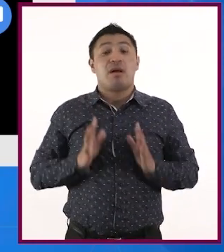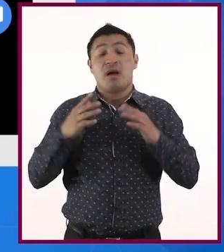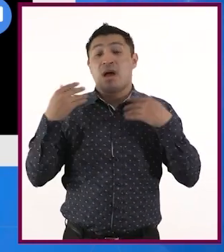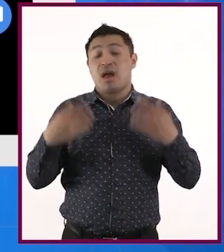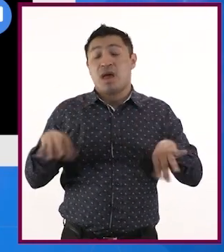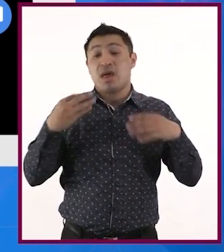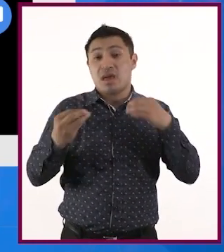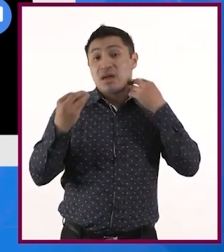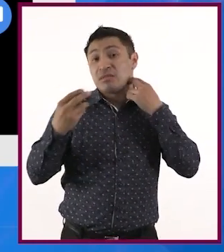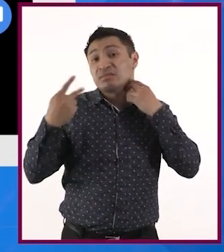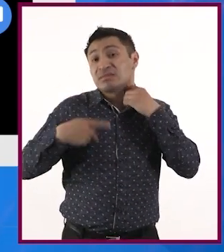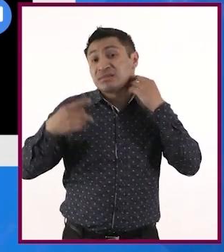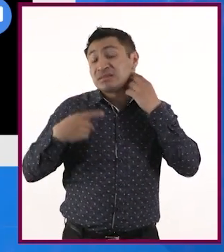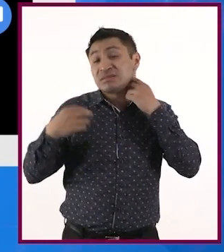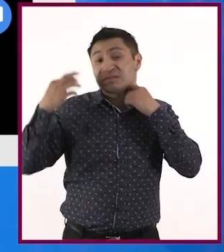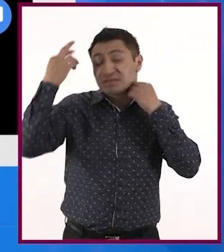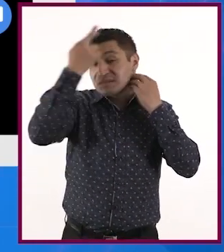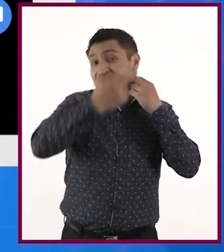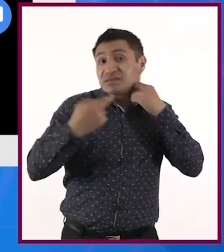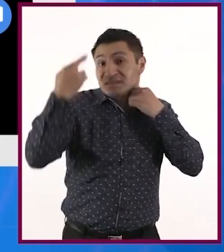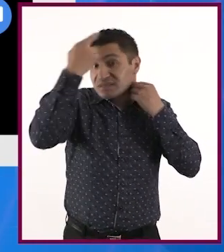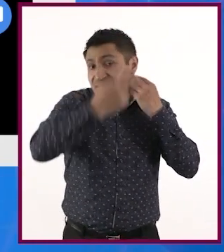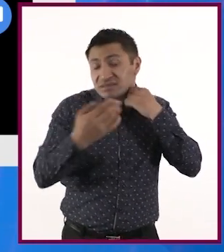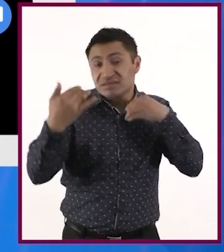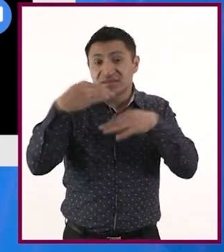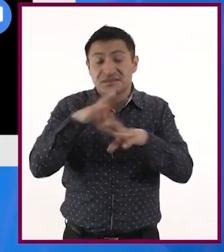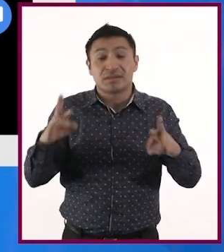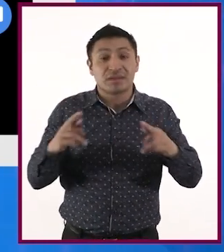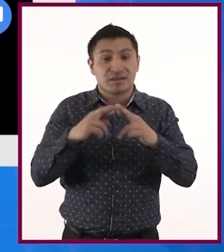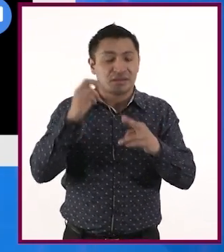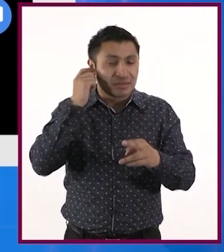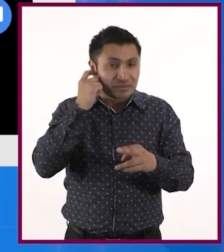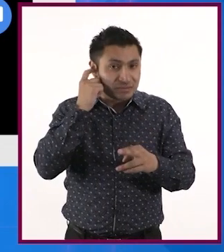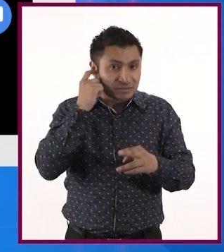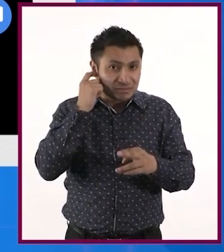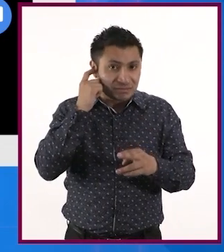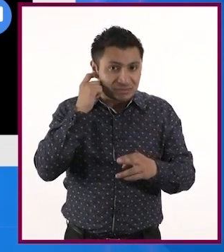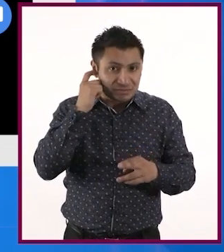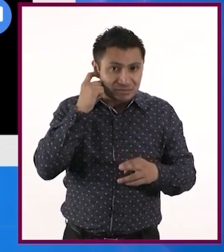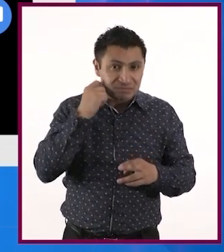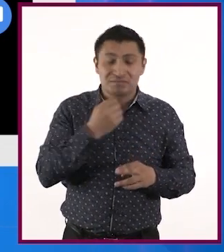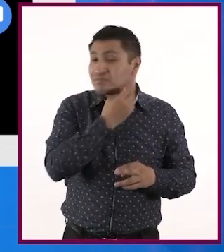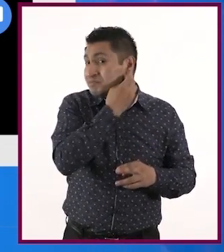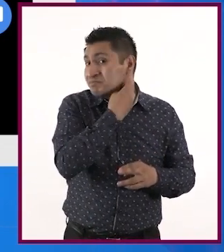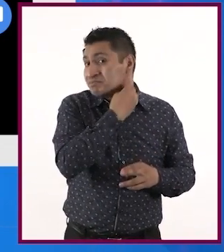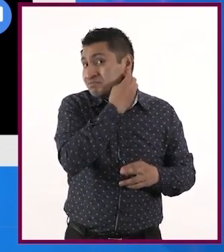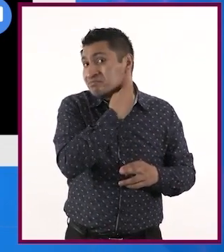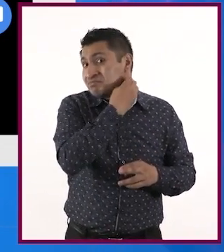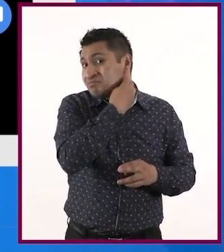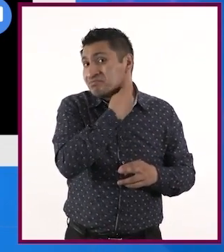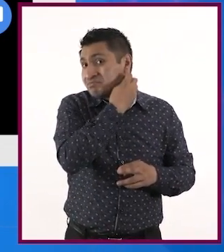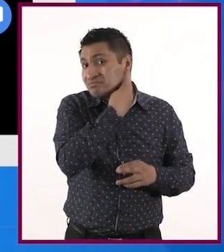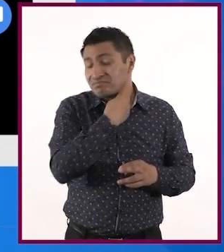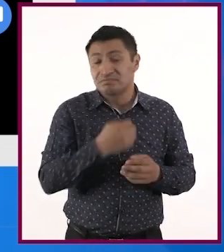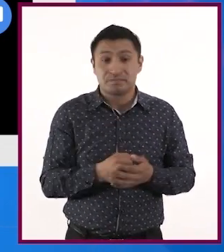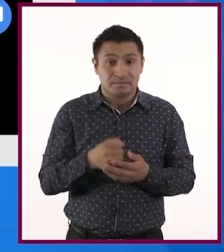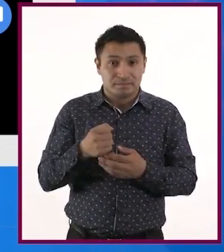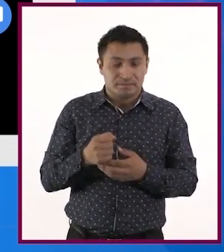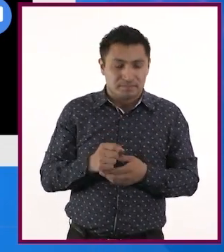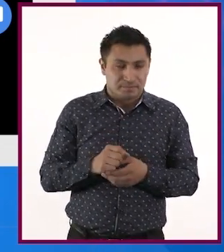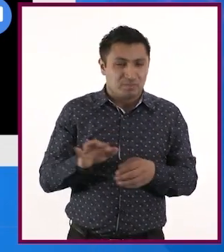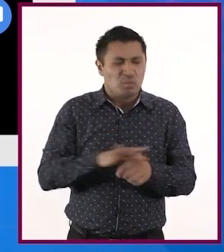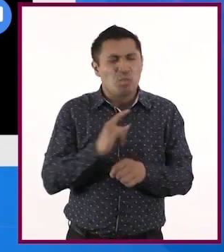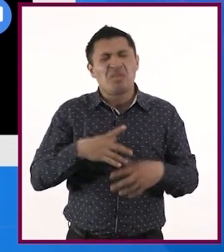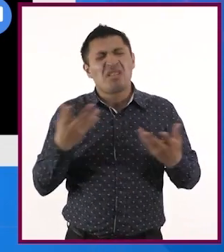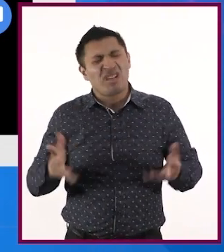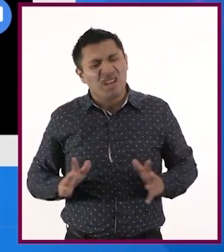muchos analistas del fenómeno religioso, del hecho religioso, como se le conoce. El primer punto